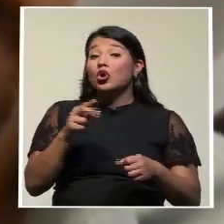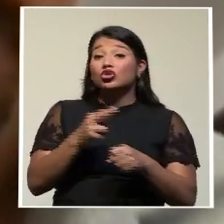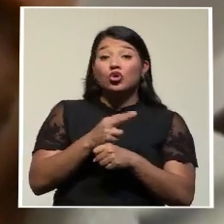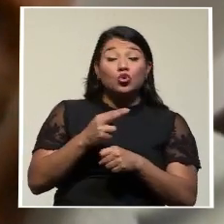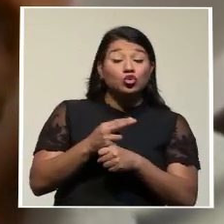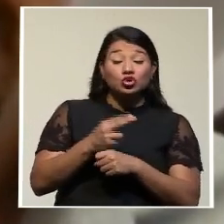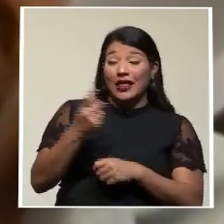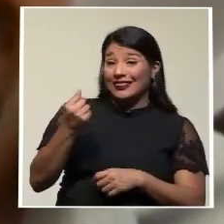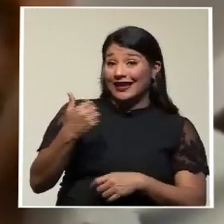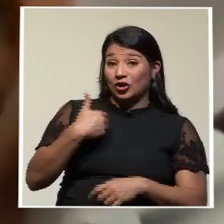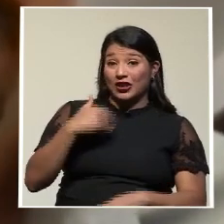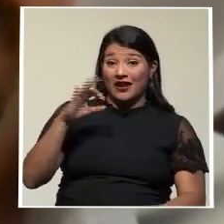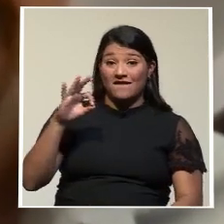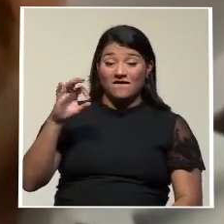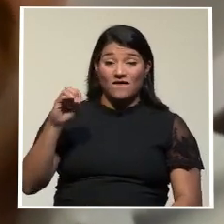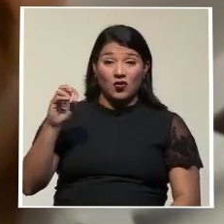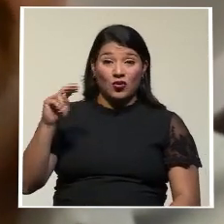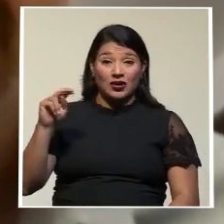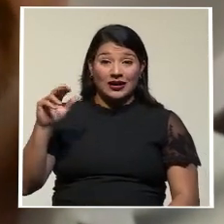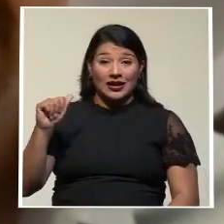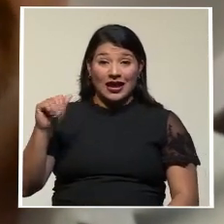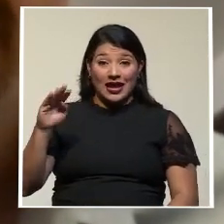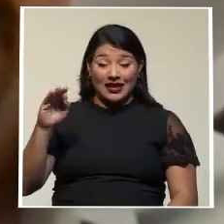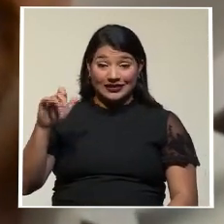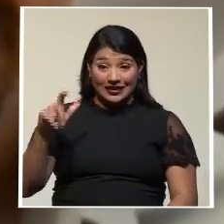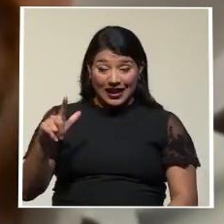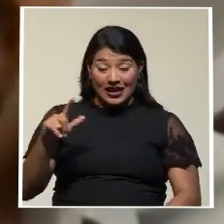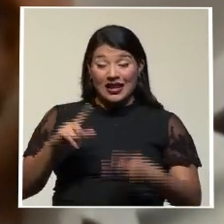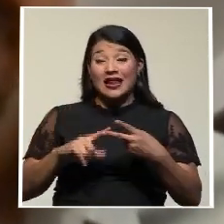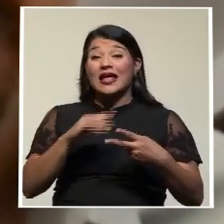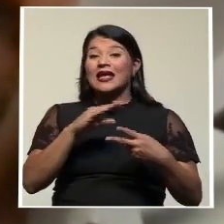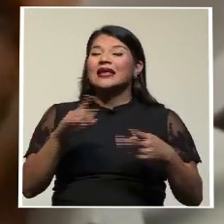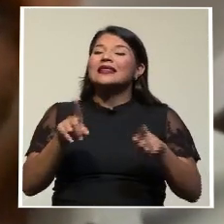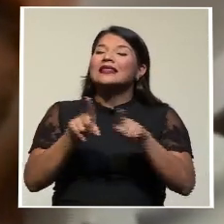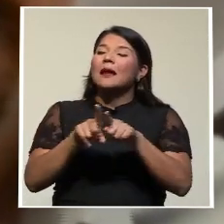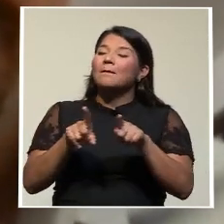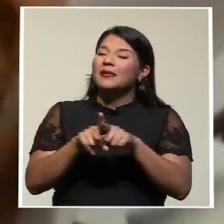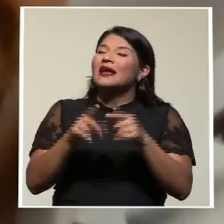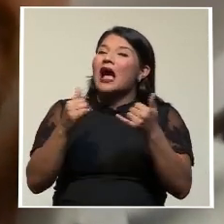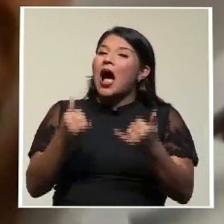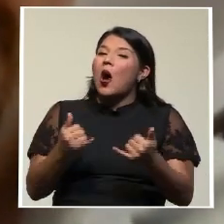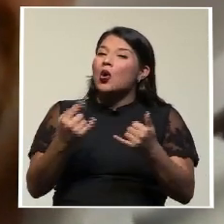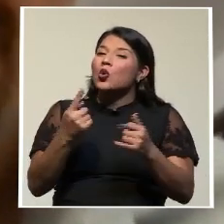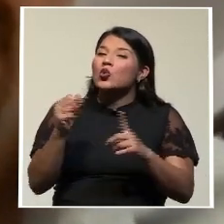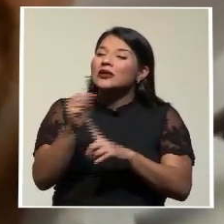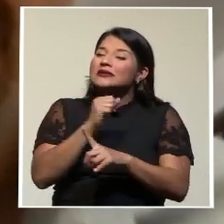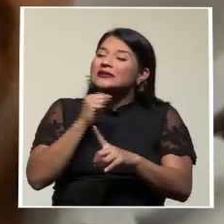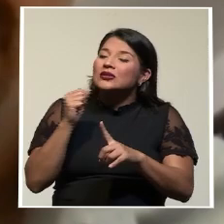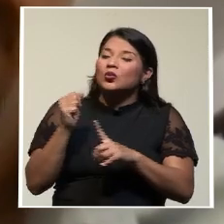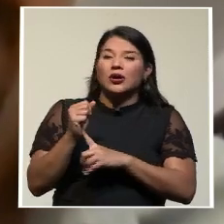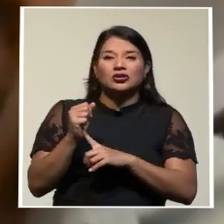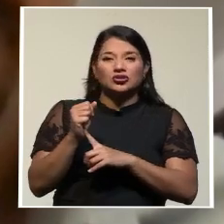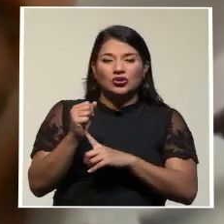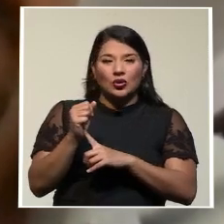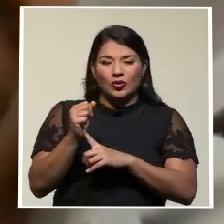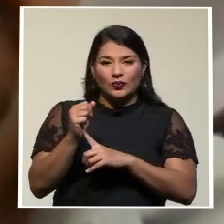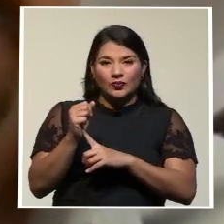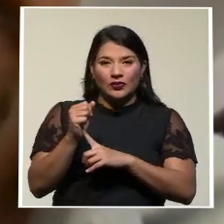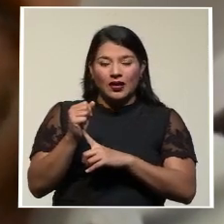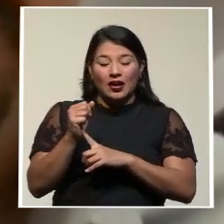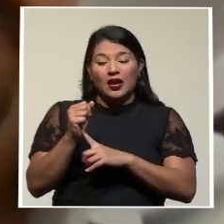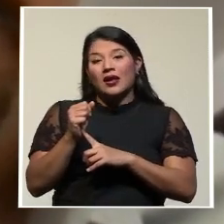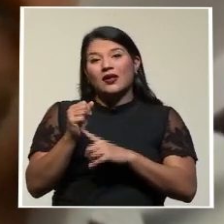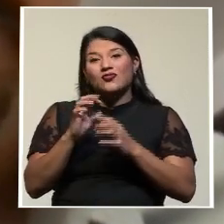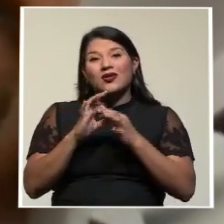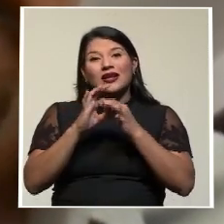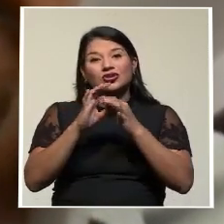recursos de Fonatel, y además hay una situación casi contable de atender